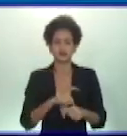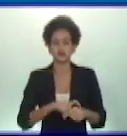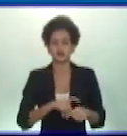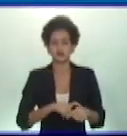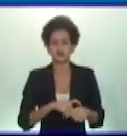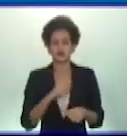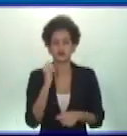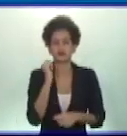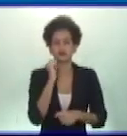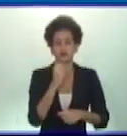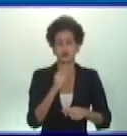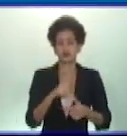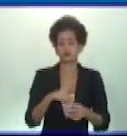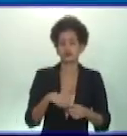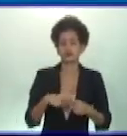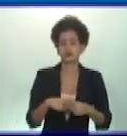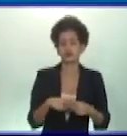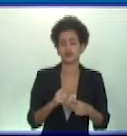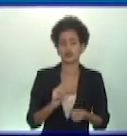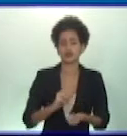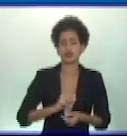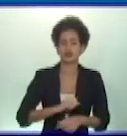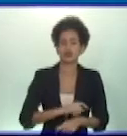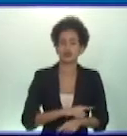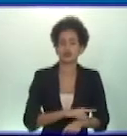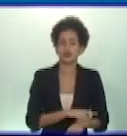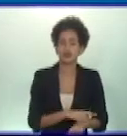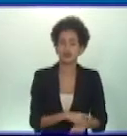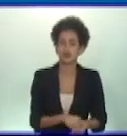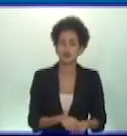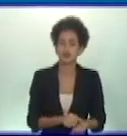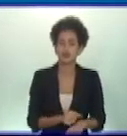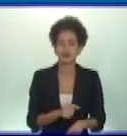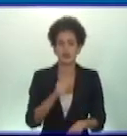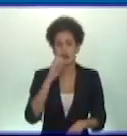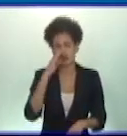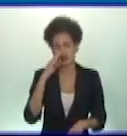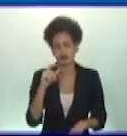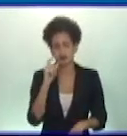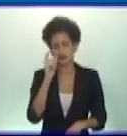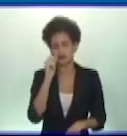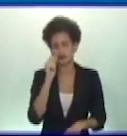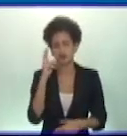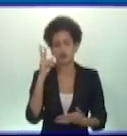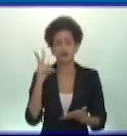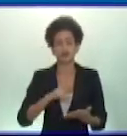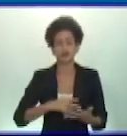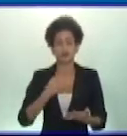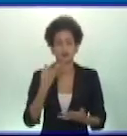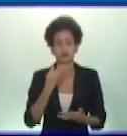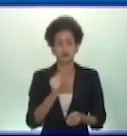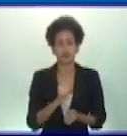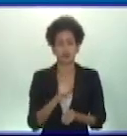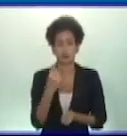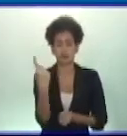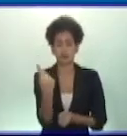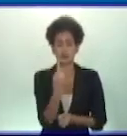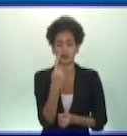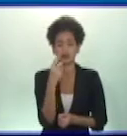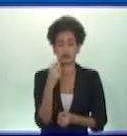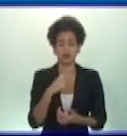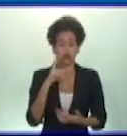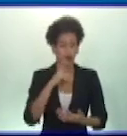primo demoró Orlando en leer el cuento? Tenemos que Orlando demoró 1 hora y que su primo